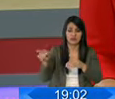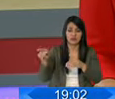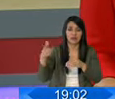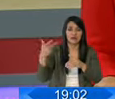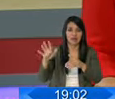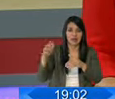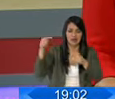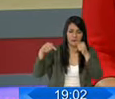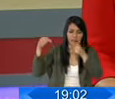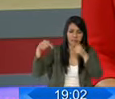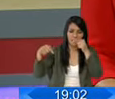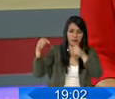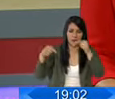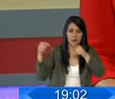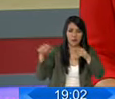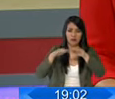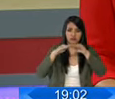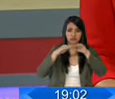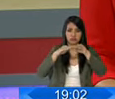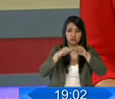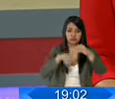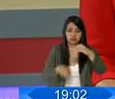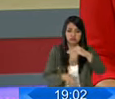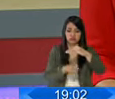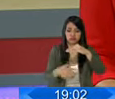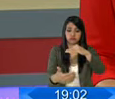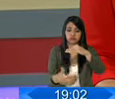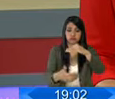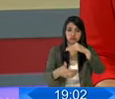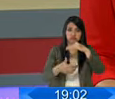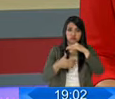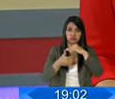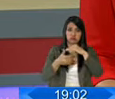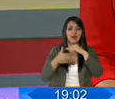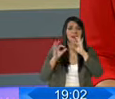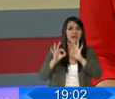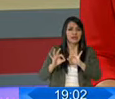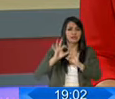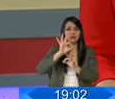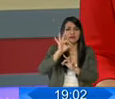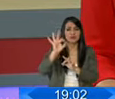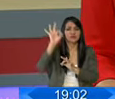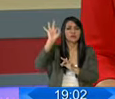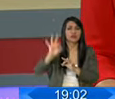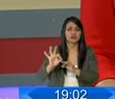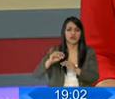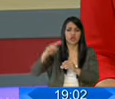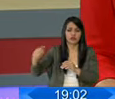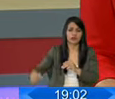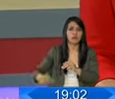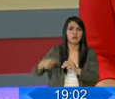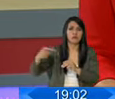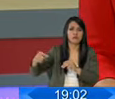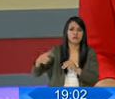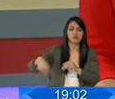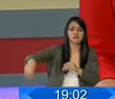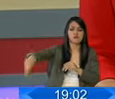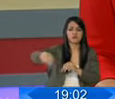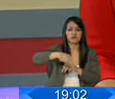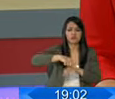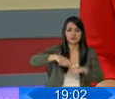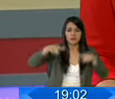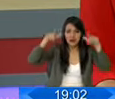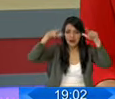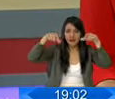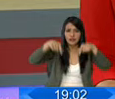que se usará para extraer la tierra, está ensamblada en un 99% en la parte subterránea del Labrador. Veamos un